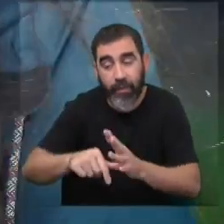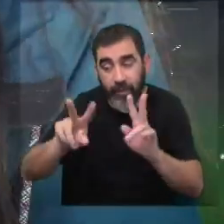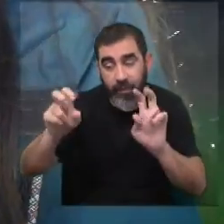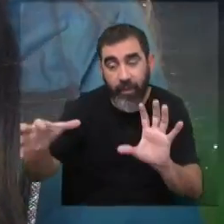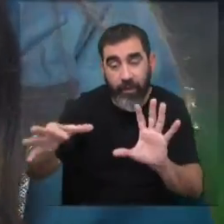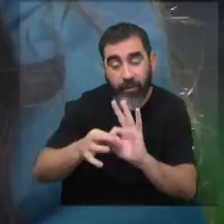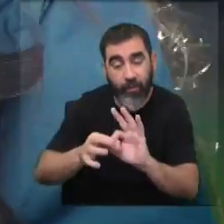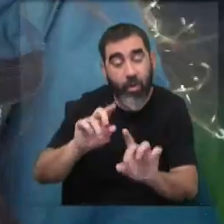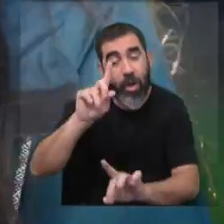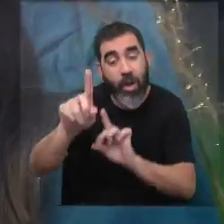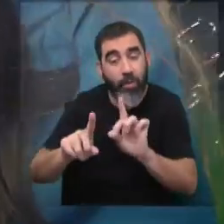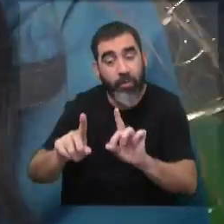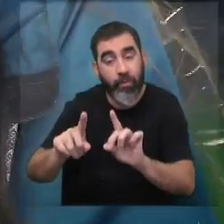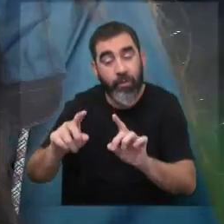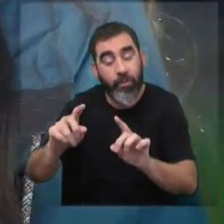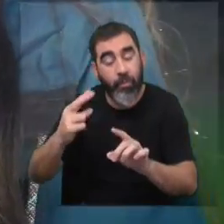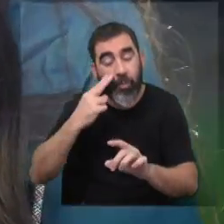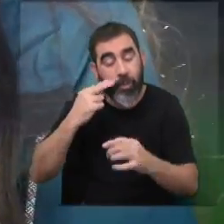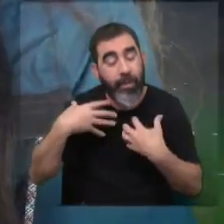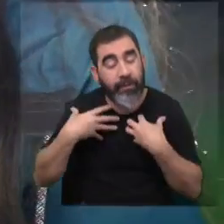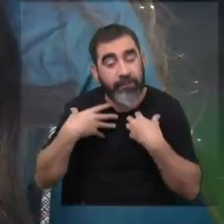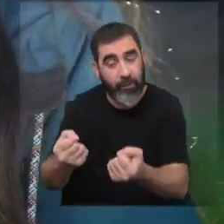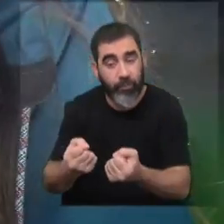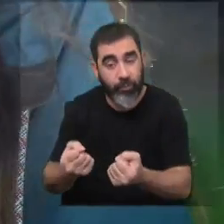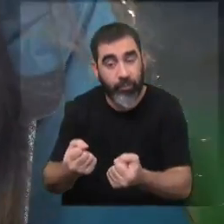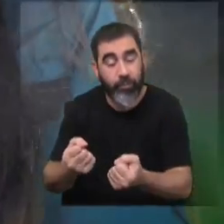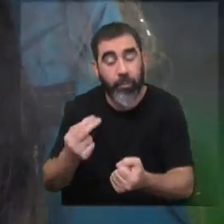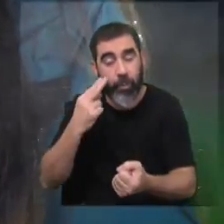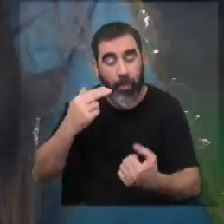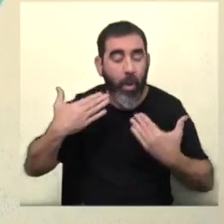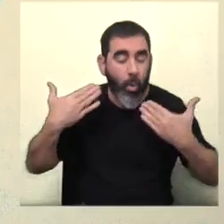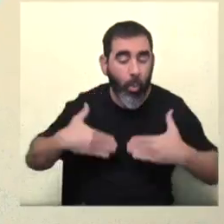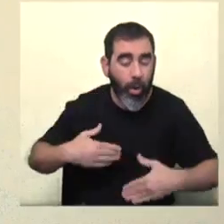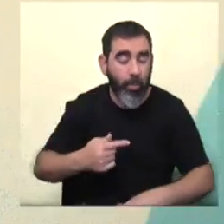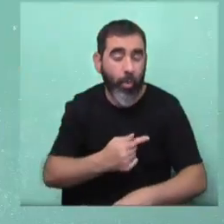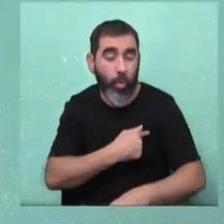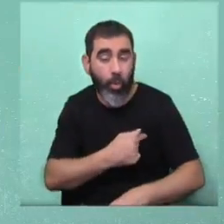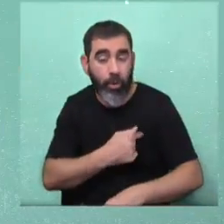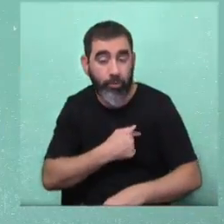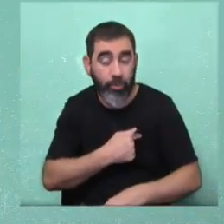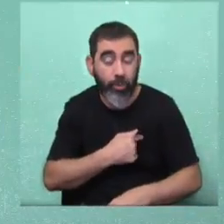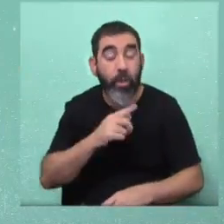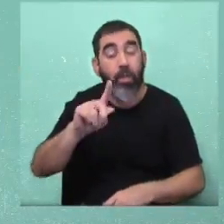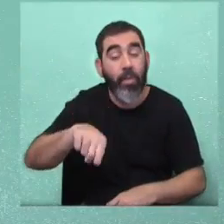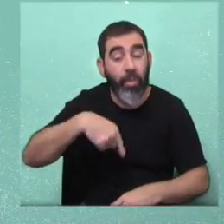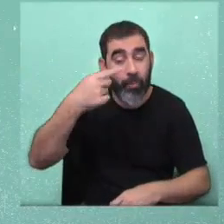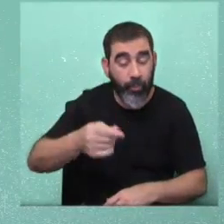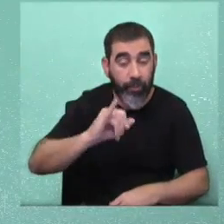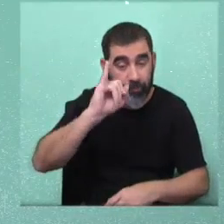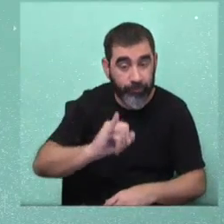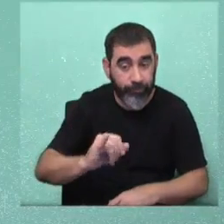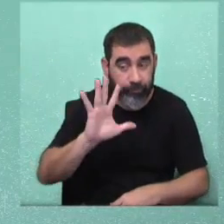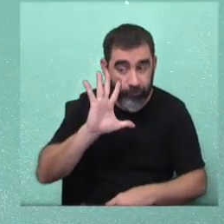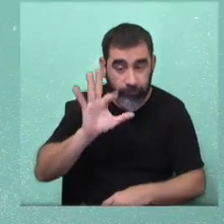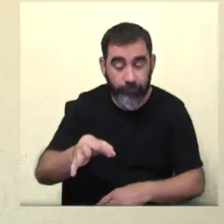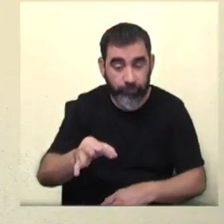ciertos trastornos o problemas de salud, por ejemplo, problemas metabólicos o cardiovasculares. Luego lo que se empezó a ver es que lo que sucede es